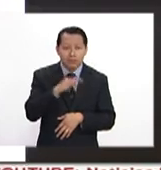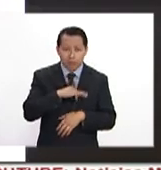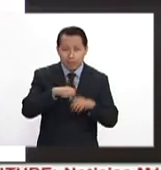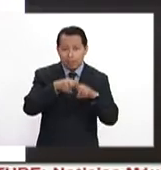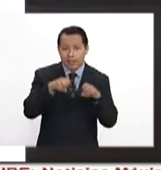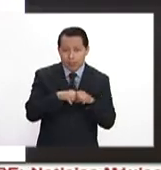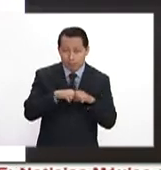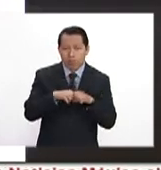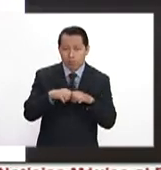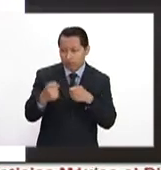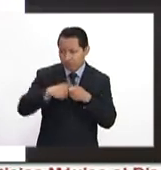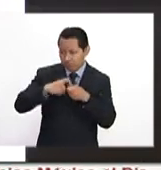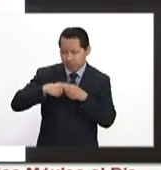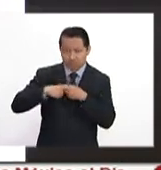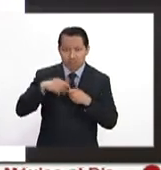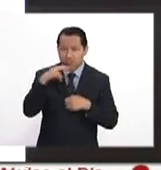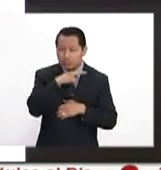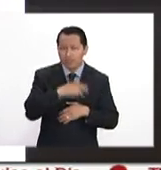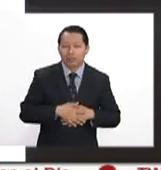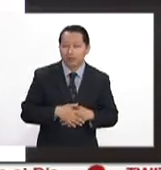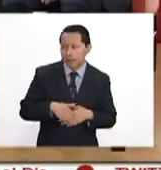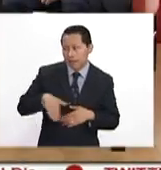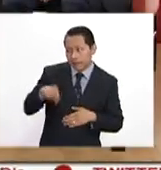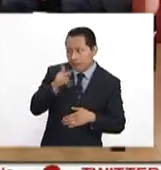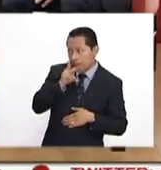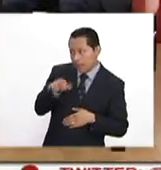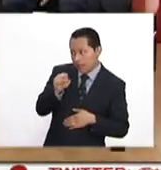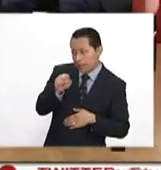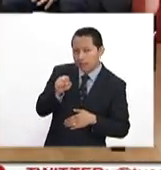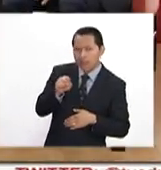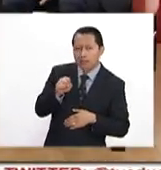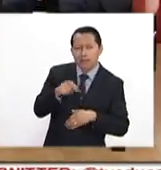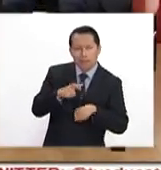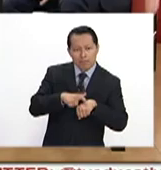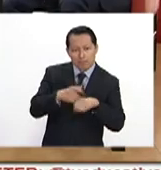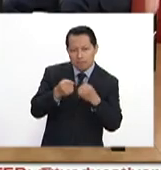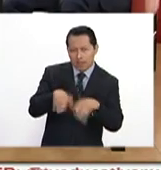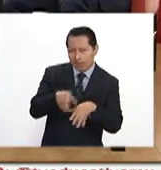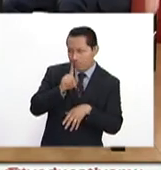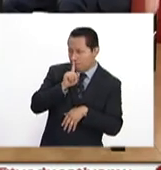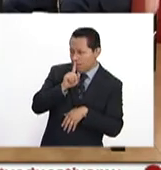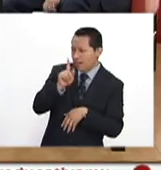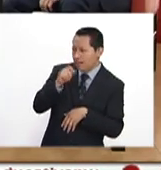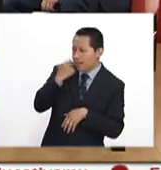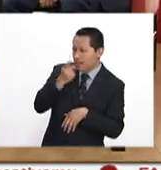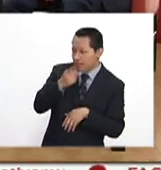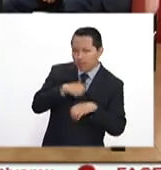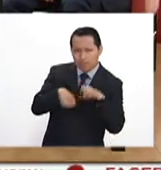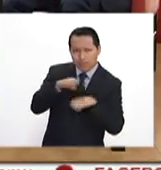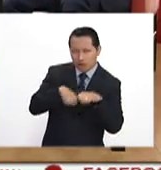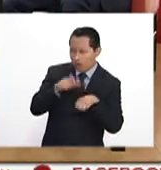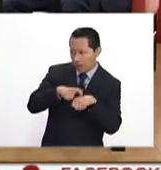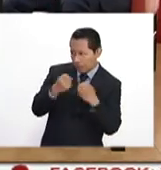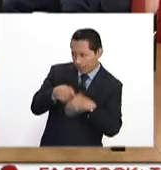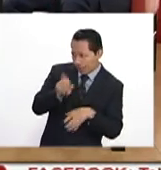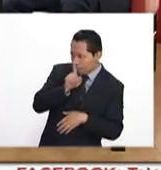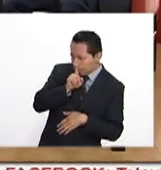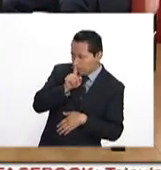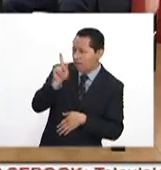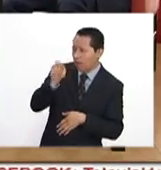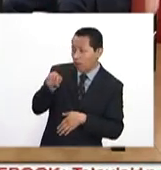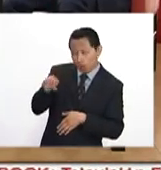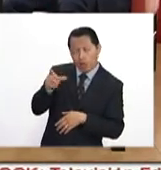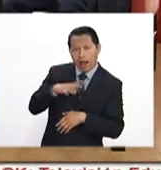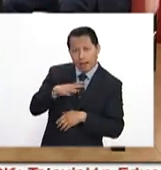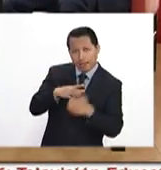equipo rápidamente. Eso, y dijiste una palabra muy interesante, no perder el tiempo. ¿Qué significa eso para un emprendedor como tú, que has hecho